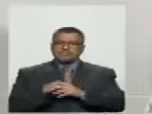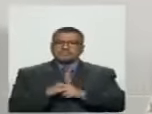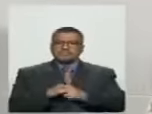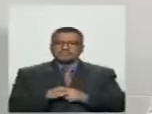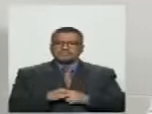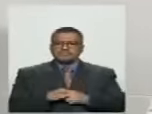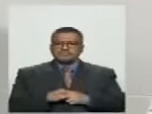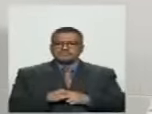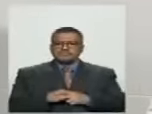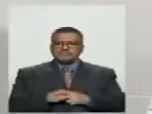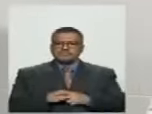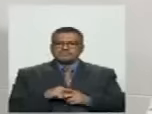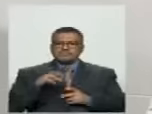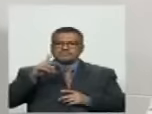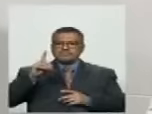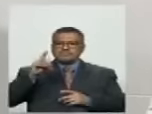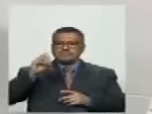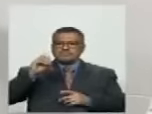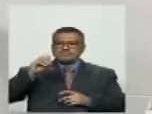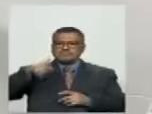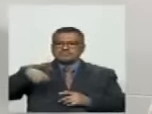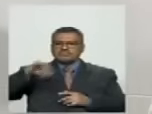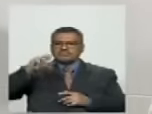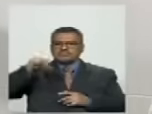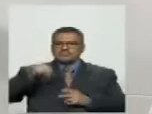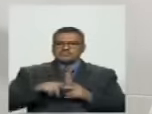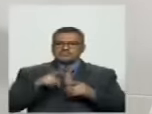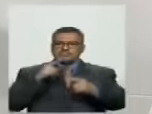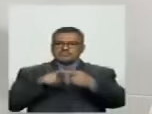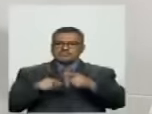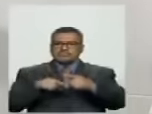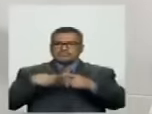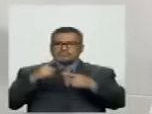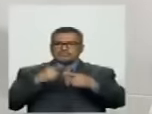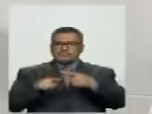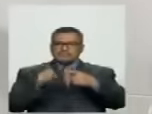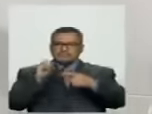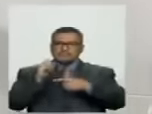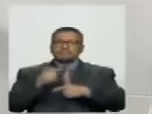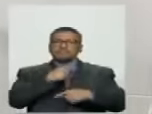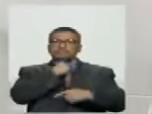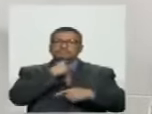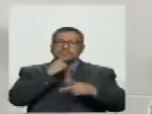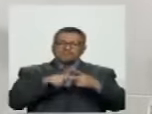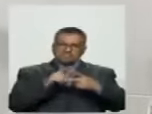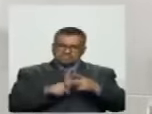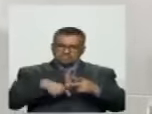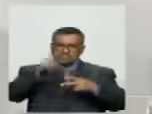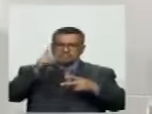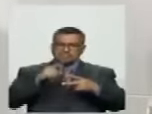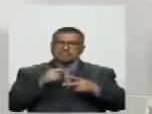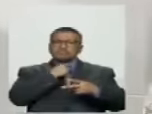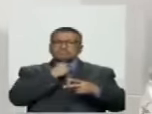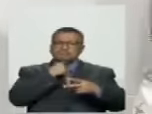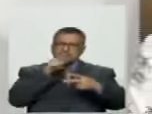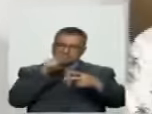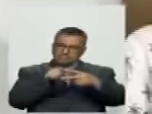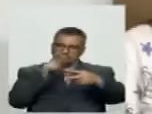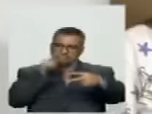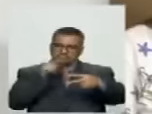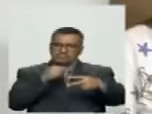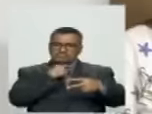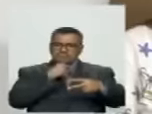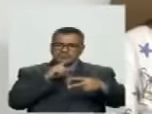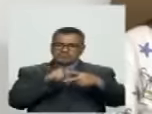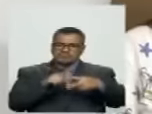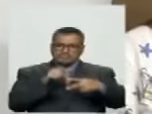rápidamente. ¿Sabes qué es eso? Like, like, like, pasar de un